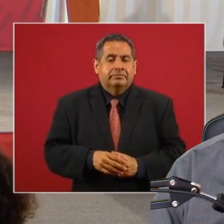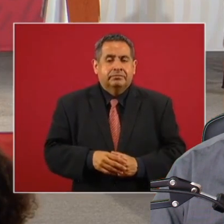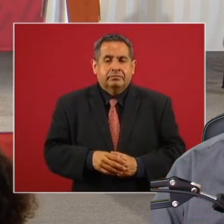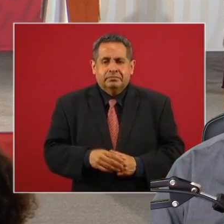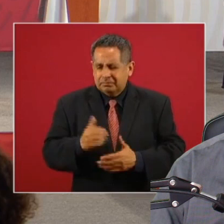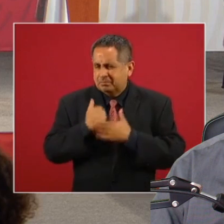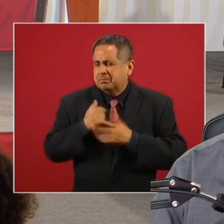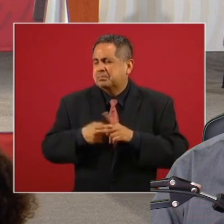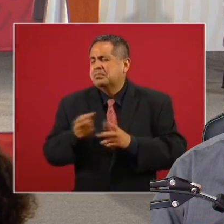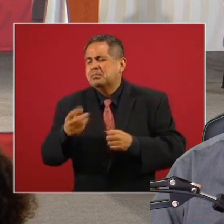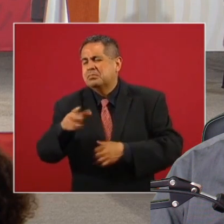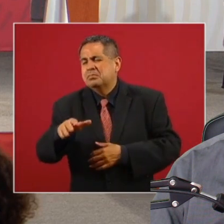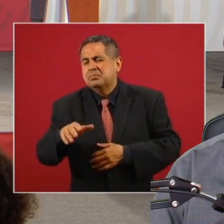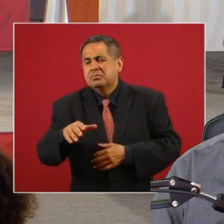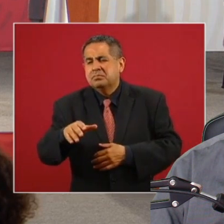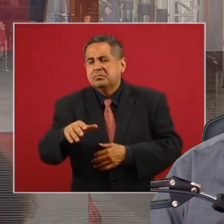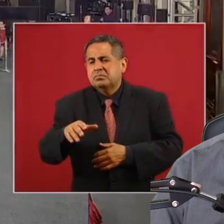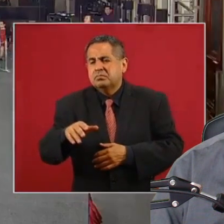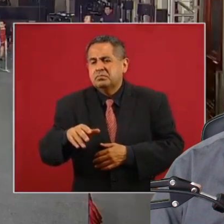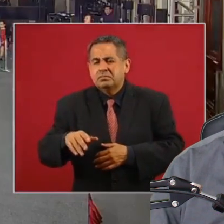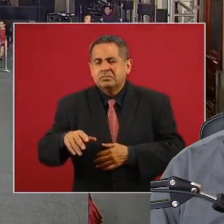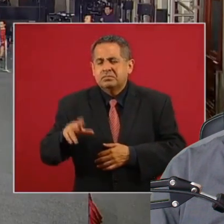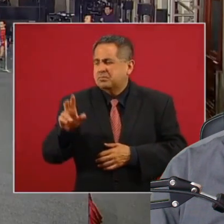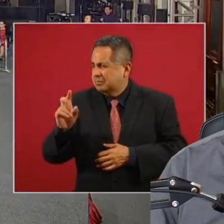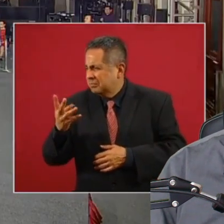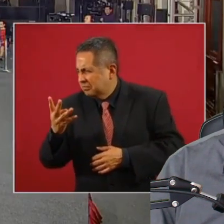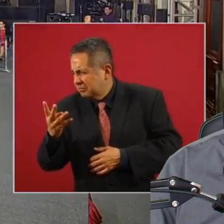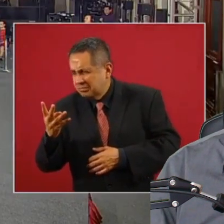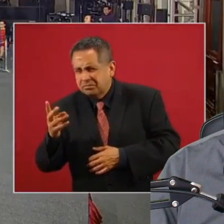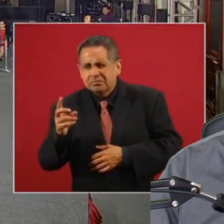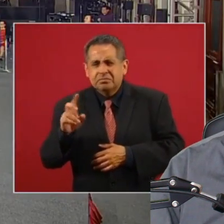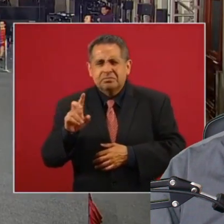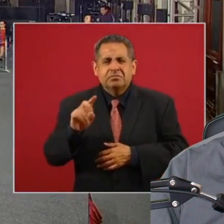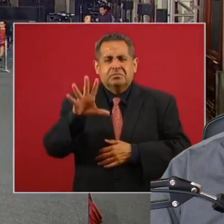tienes? Ayúdenme. 35 años. ¿34 años?